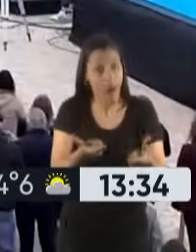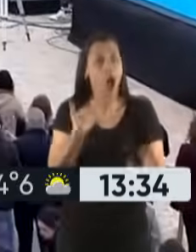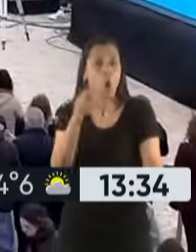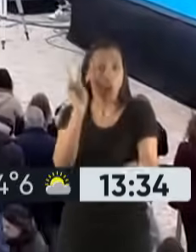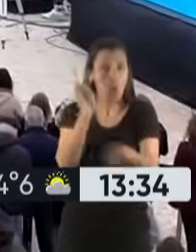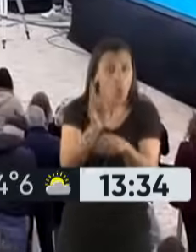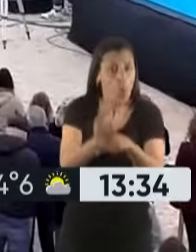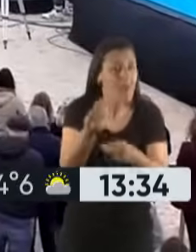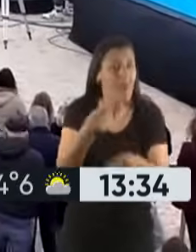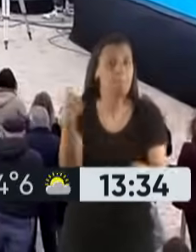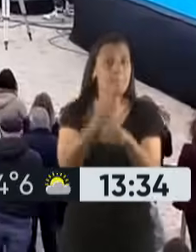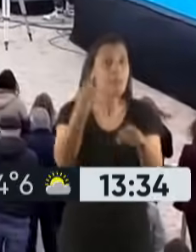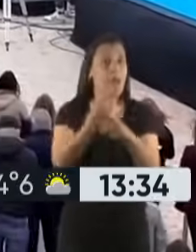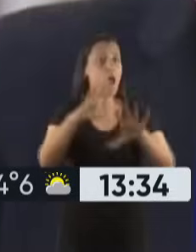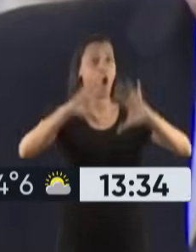cuidando el medio ambiente,